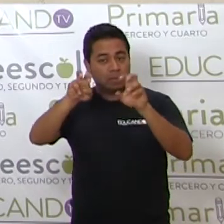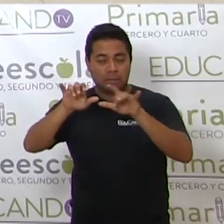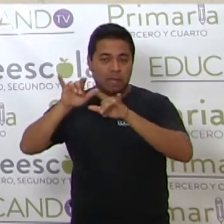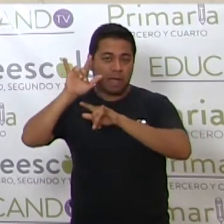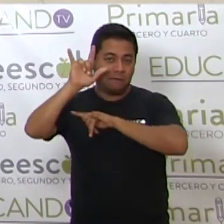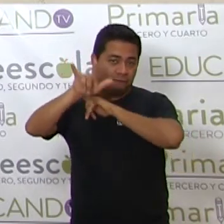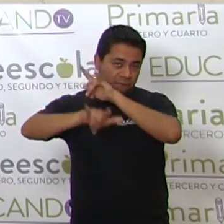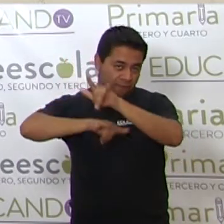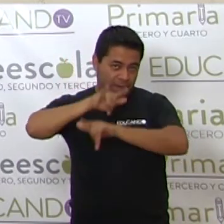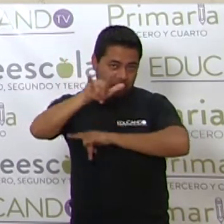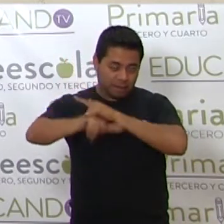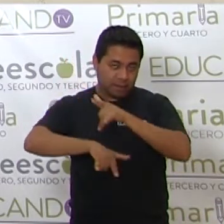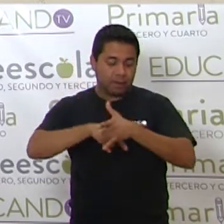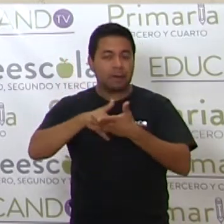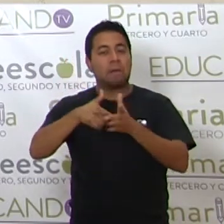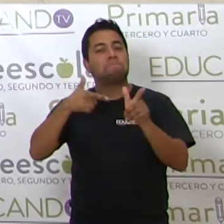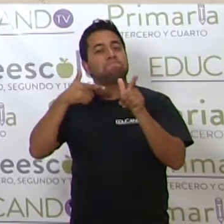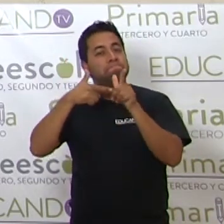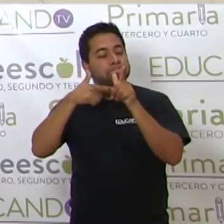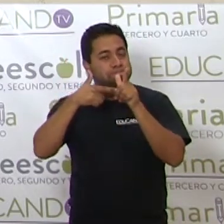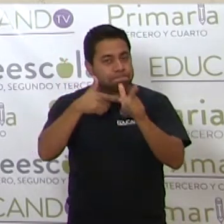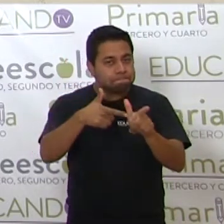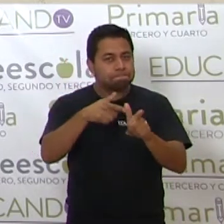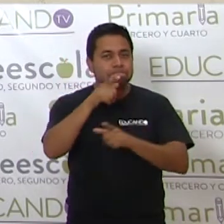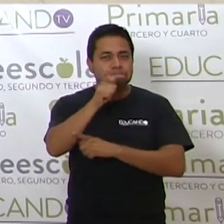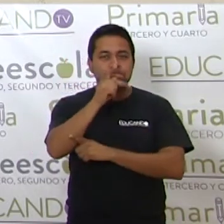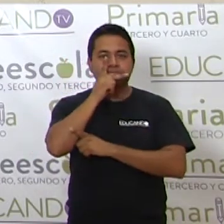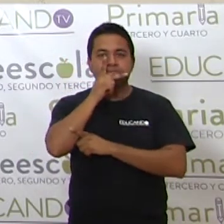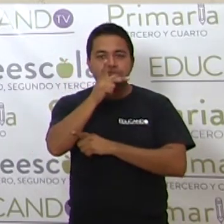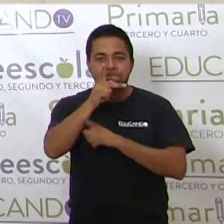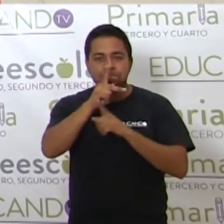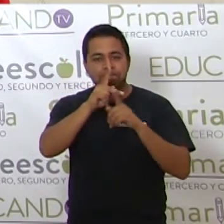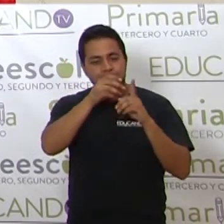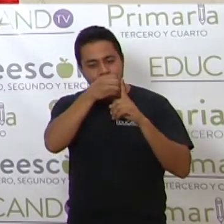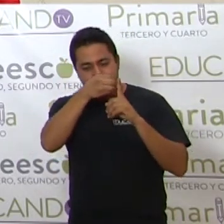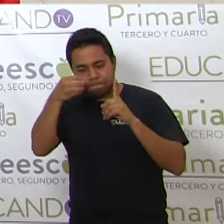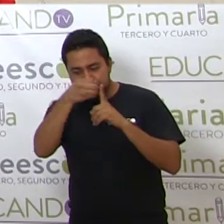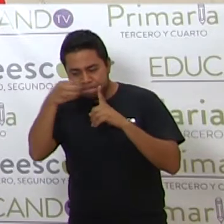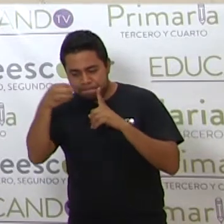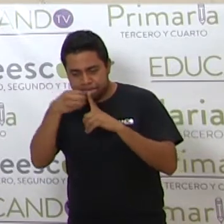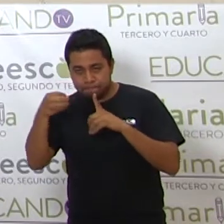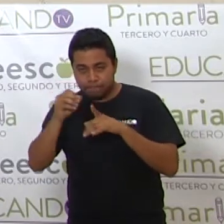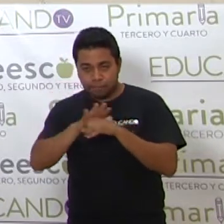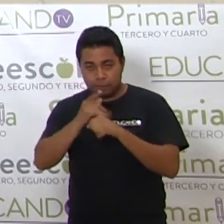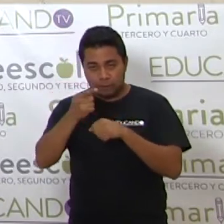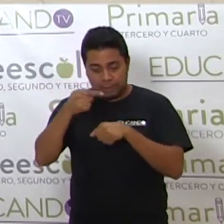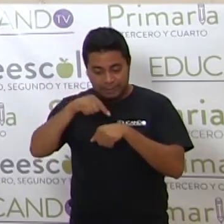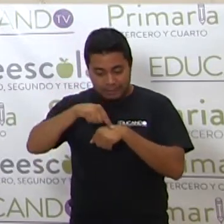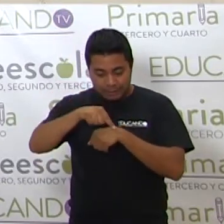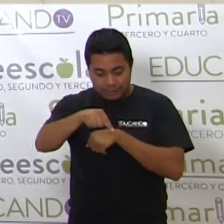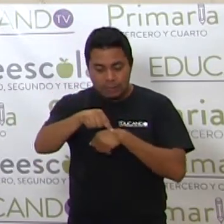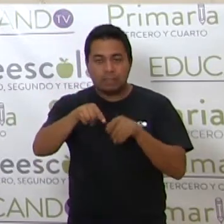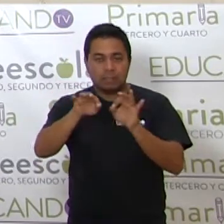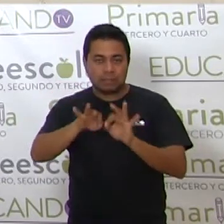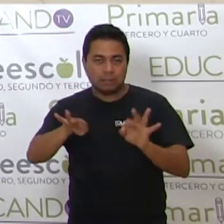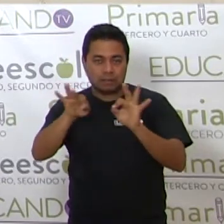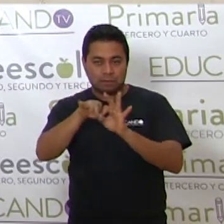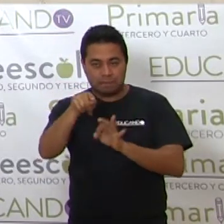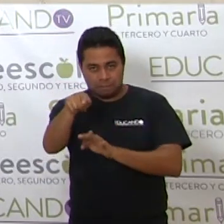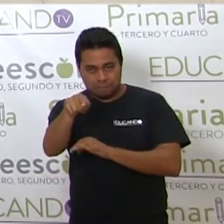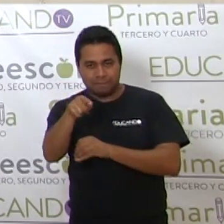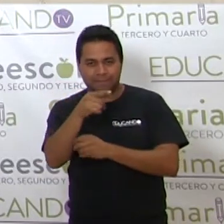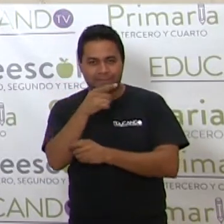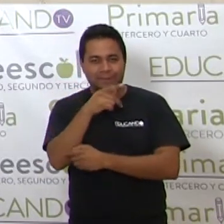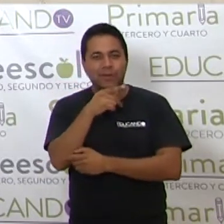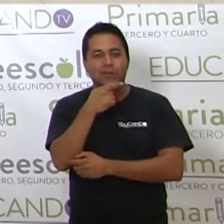y vamos a seguir formando palabras porque a partir de ahora es muy importante que tu amigo de preescolar